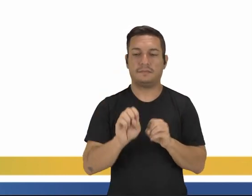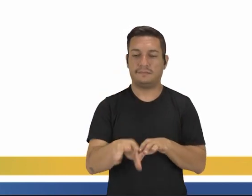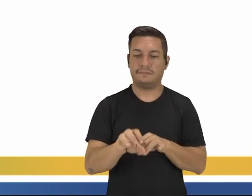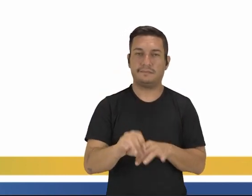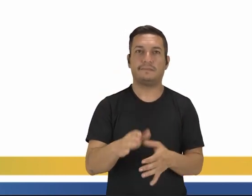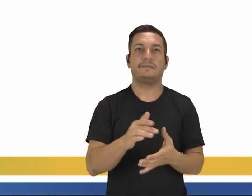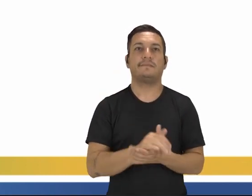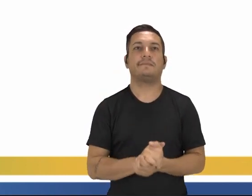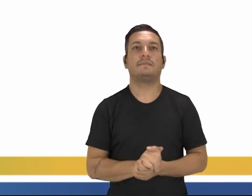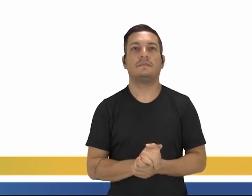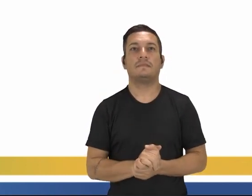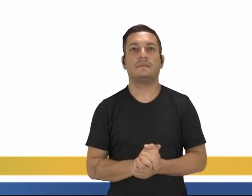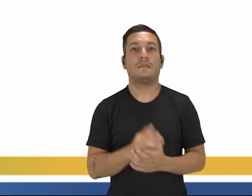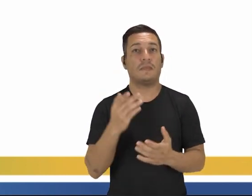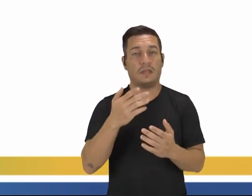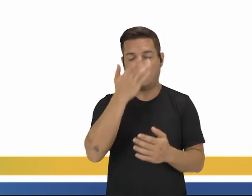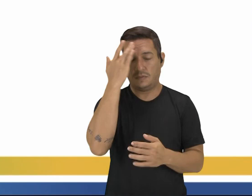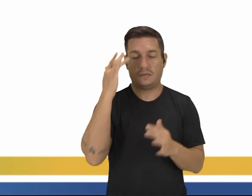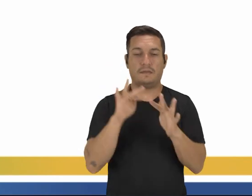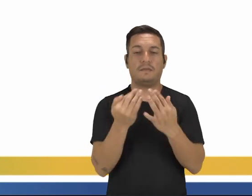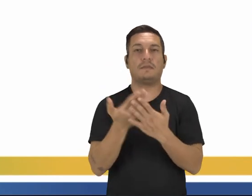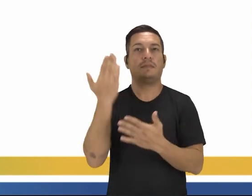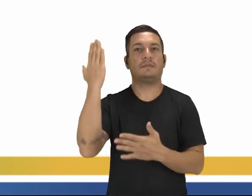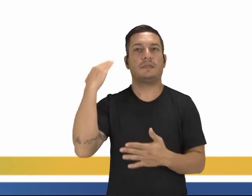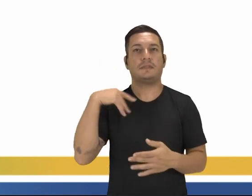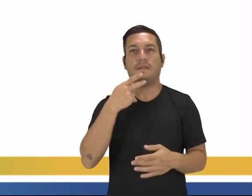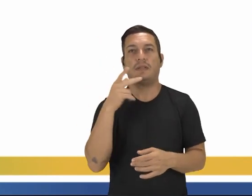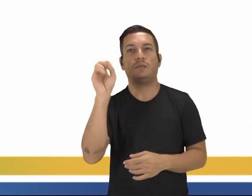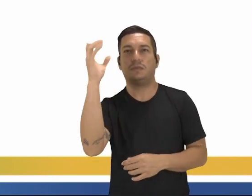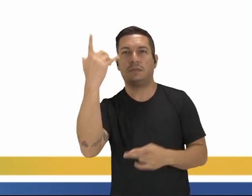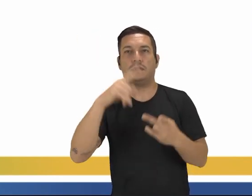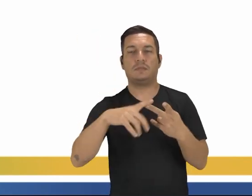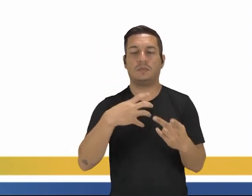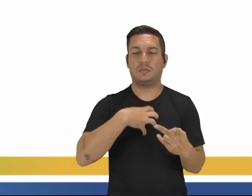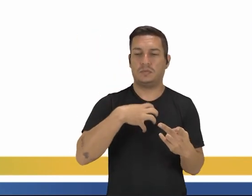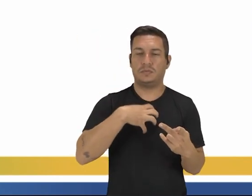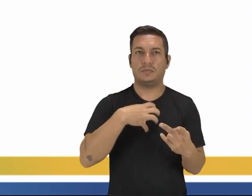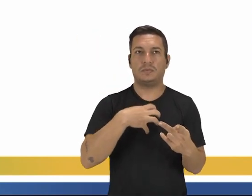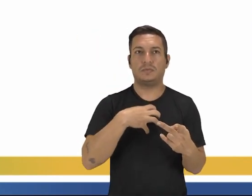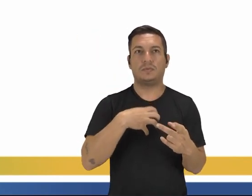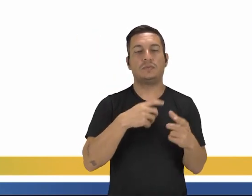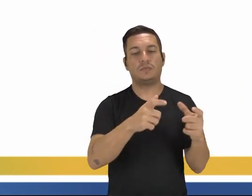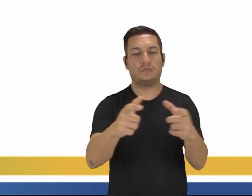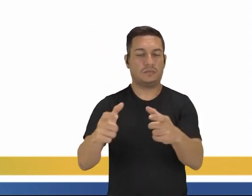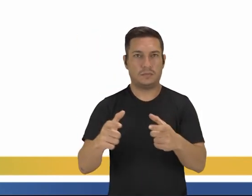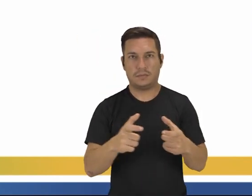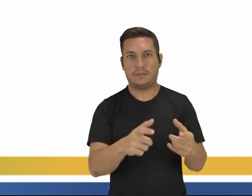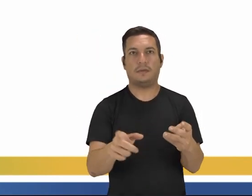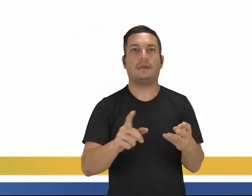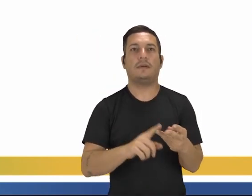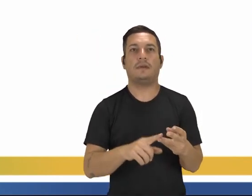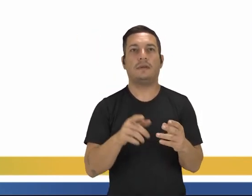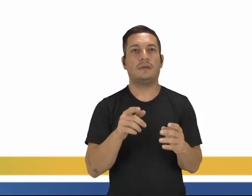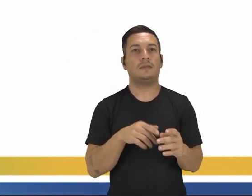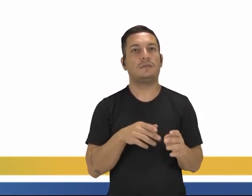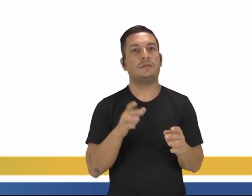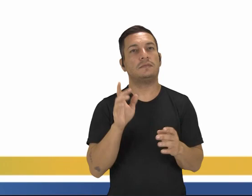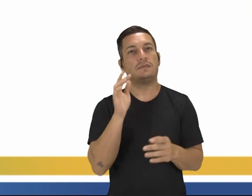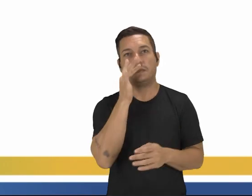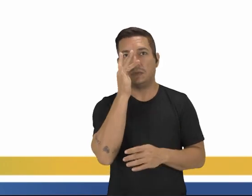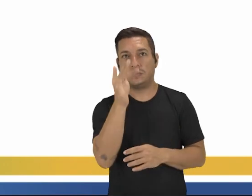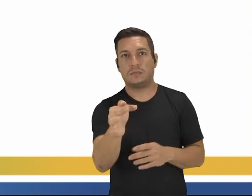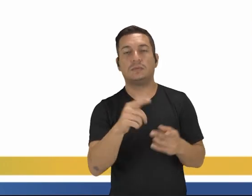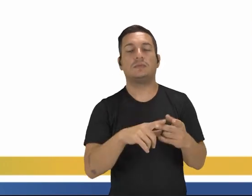En ellos, nuestros antepasados nos hablaban del tiempo, de las costumbres de un determinado lugar, del destino,